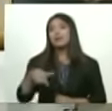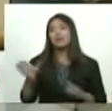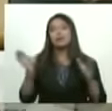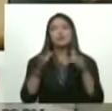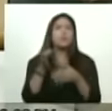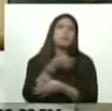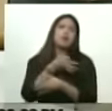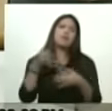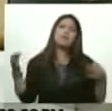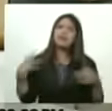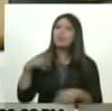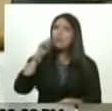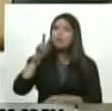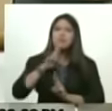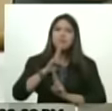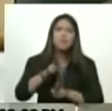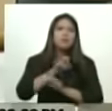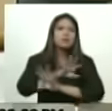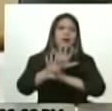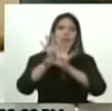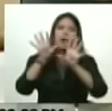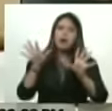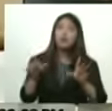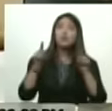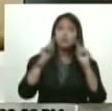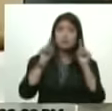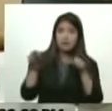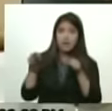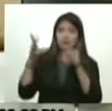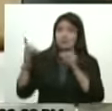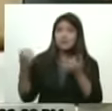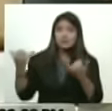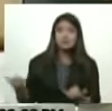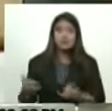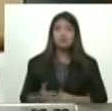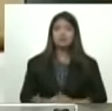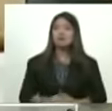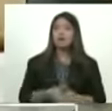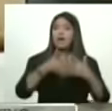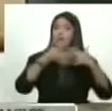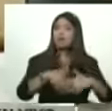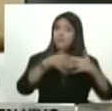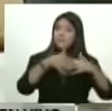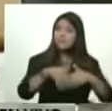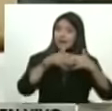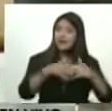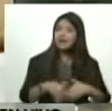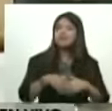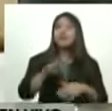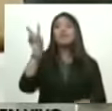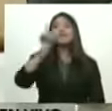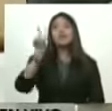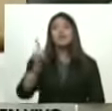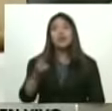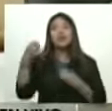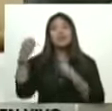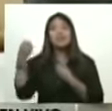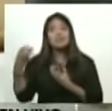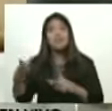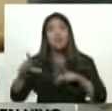extraordinaria. Hemos visto resultados en el momento. Ustedes acaban de ver que una empresa con venezolana le acaban de dar uno de